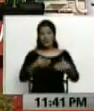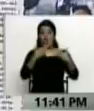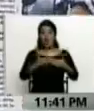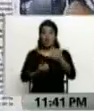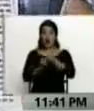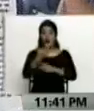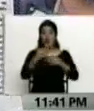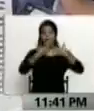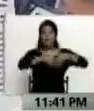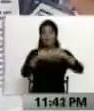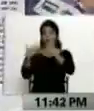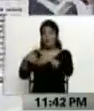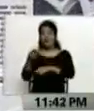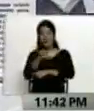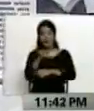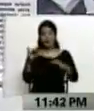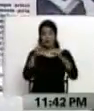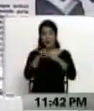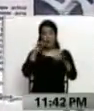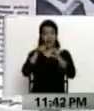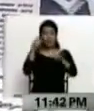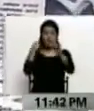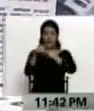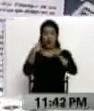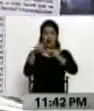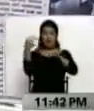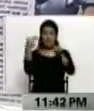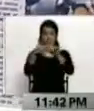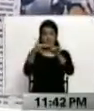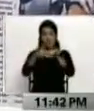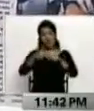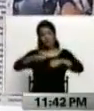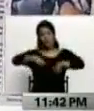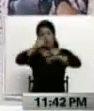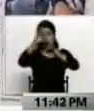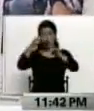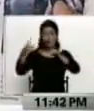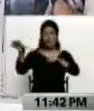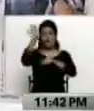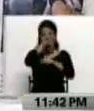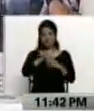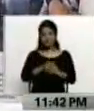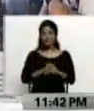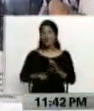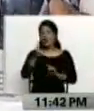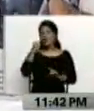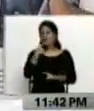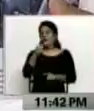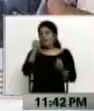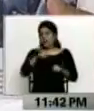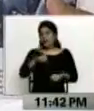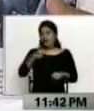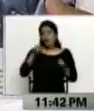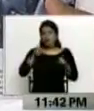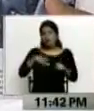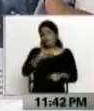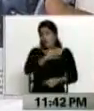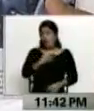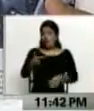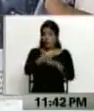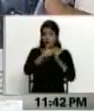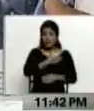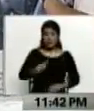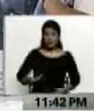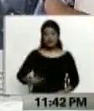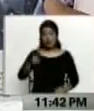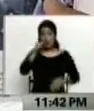Constitución de empresas mixtas para vender petróleo al exterior nada más que Luis piñor verdad admitió ayer con toda franqueza la posibilidad de que